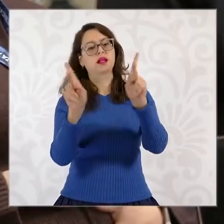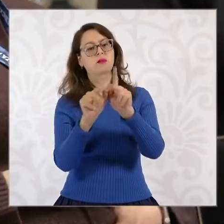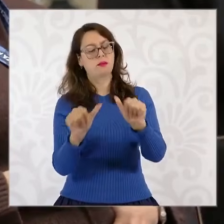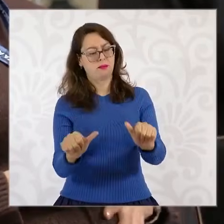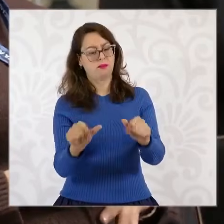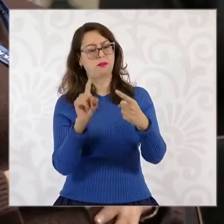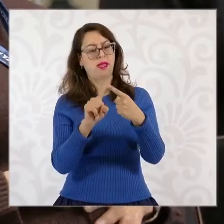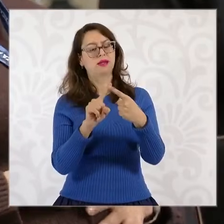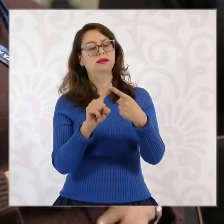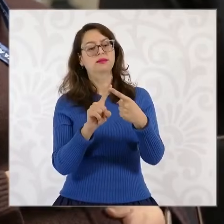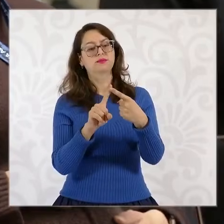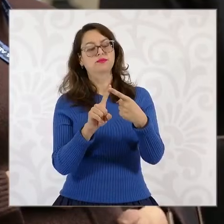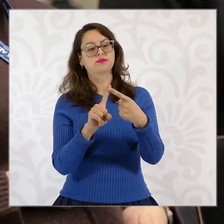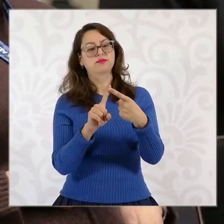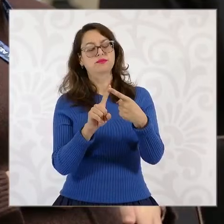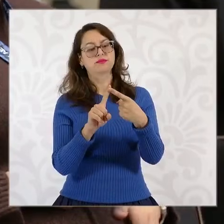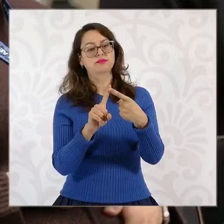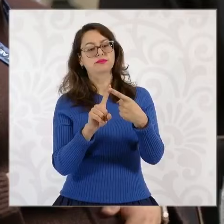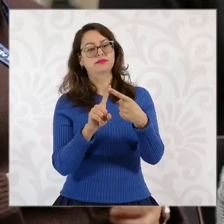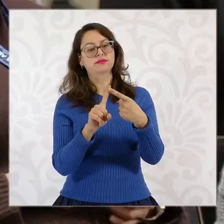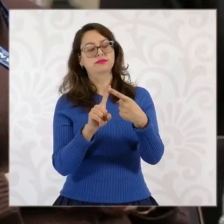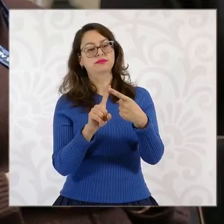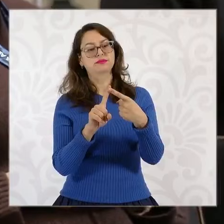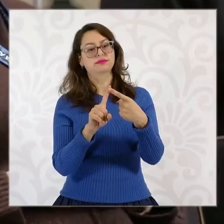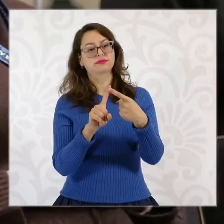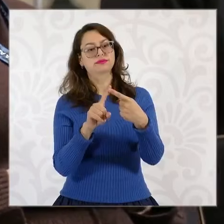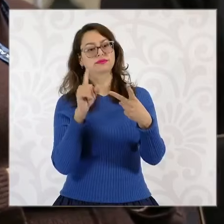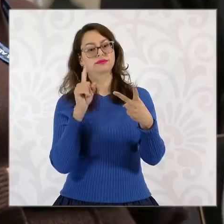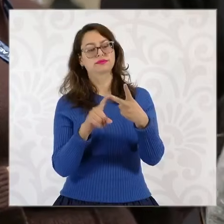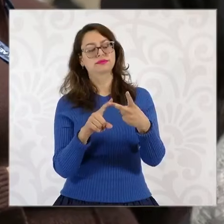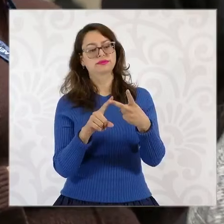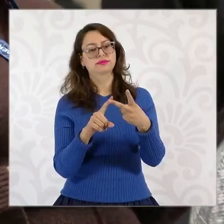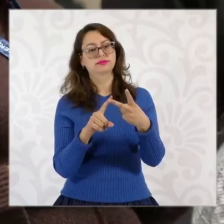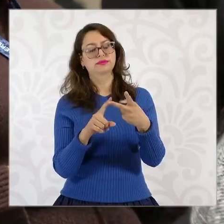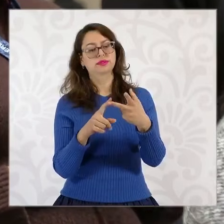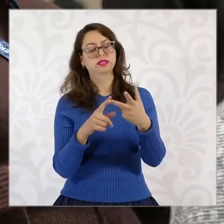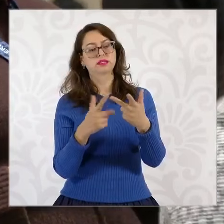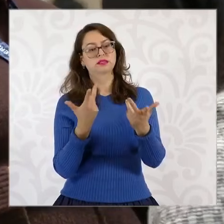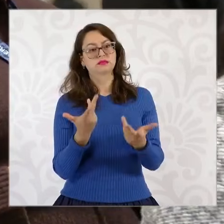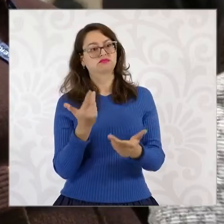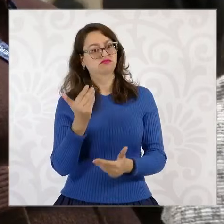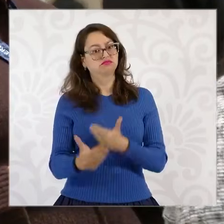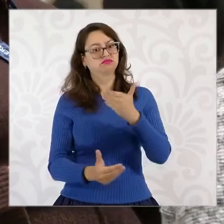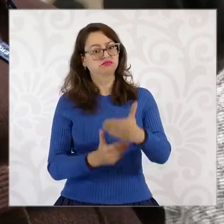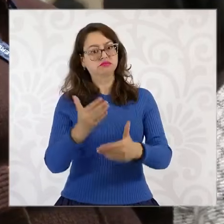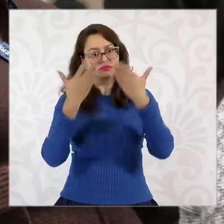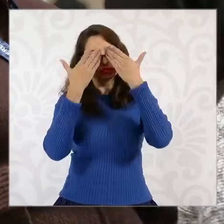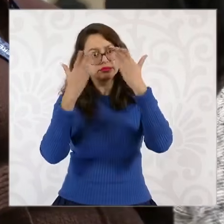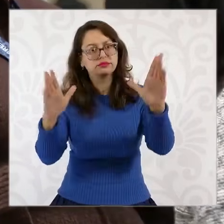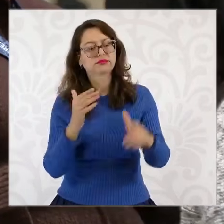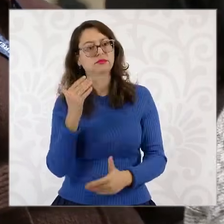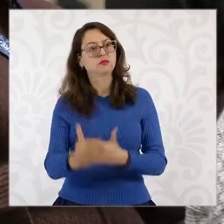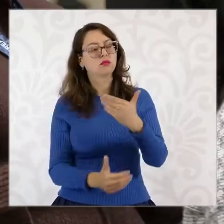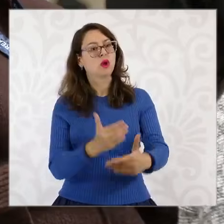ante todo este asunto o mejor dicho, en favor del progresismo, sobre todo ante esta oleada de que, al